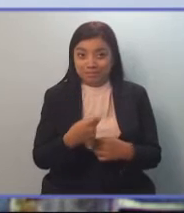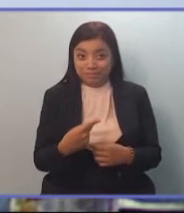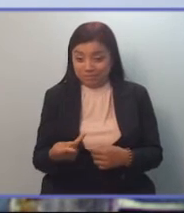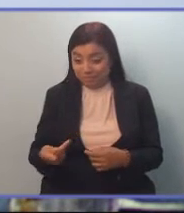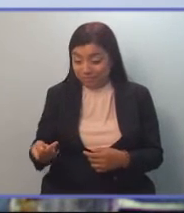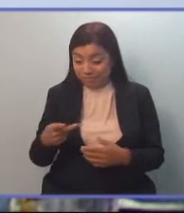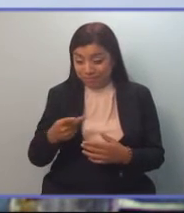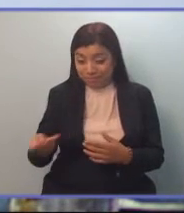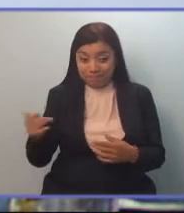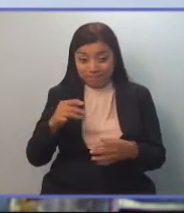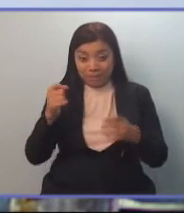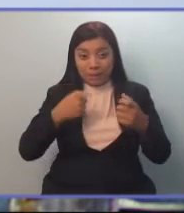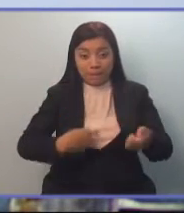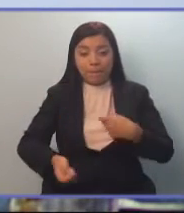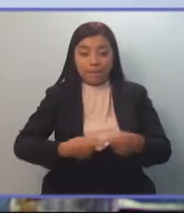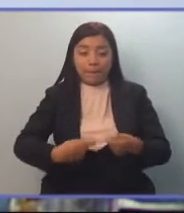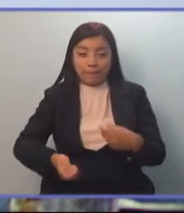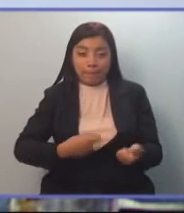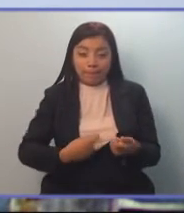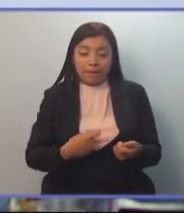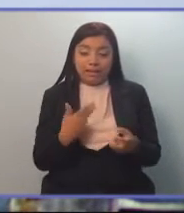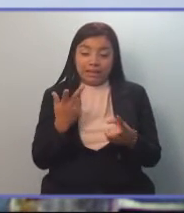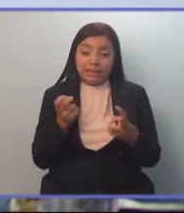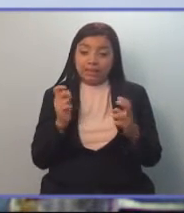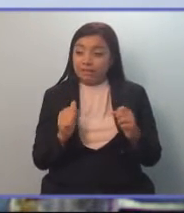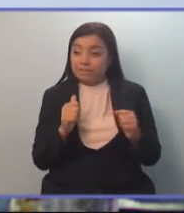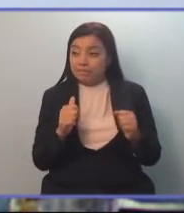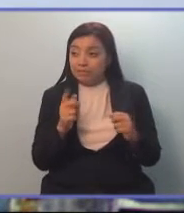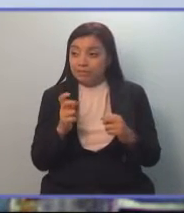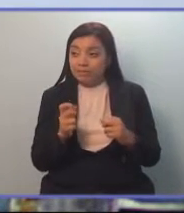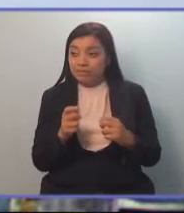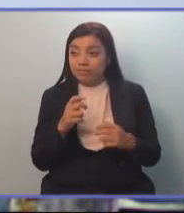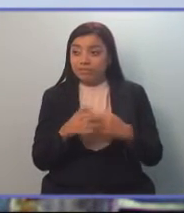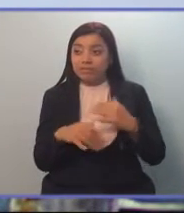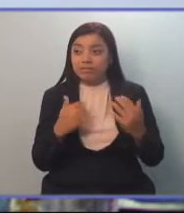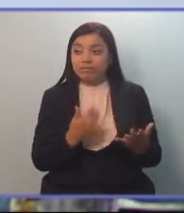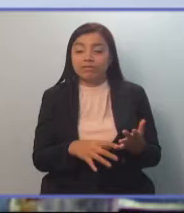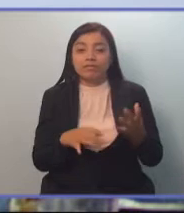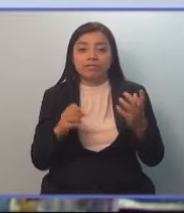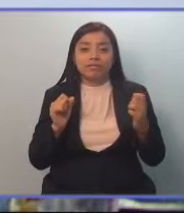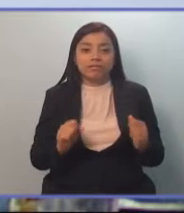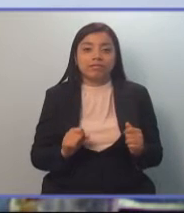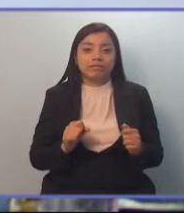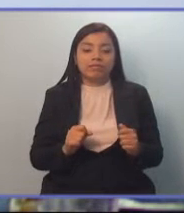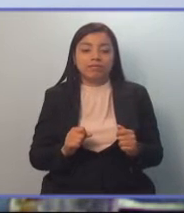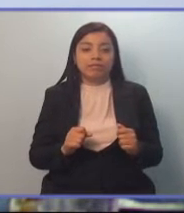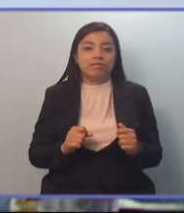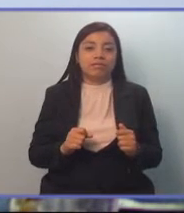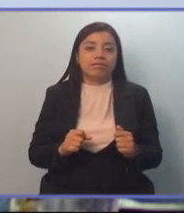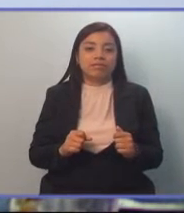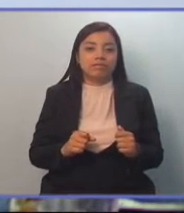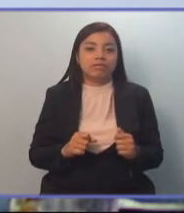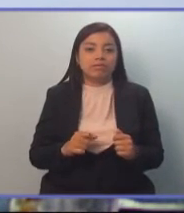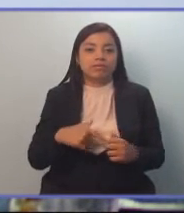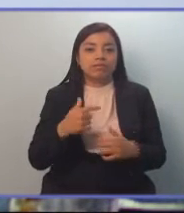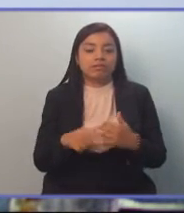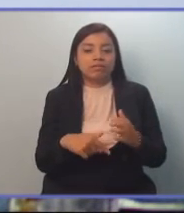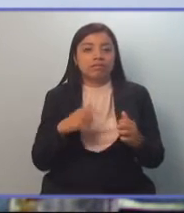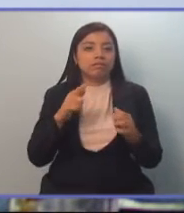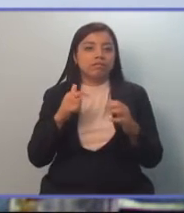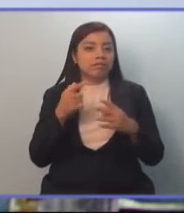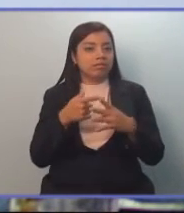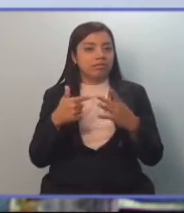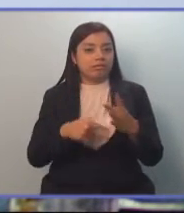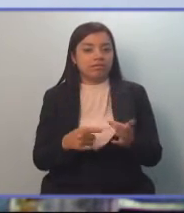pirotécnico, incorporar entre los oxidantes la arena de acero, dextrina, polvo granulado, aluminio, magnesio, regular